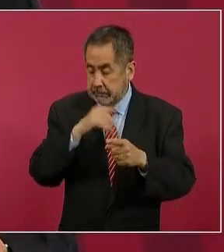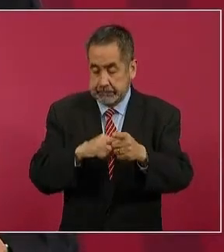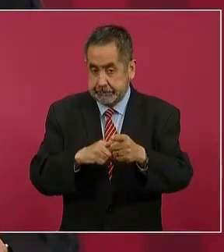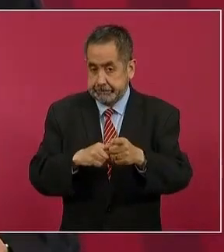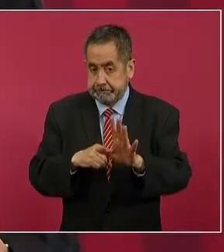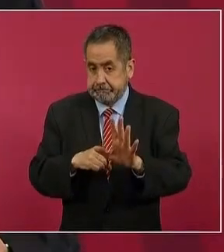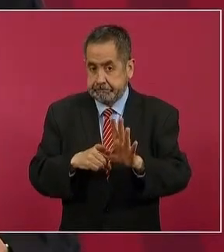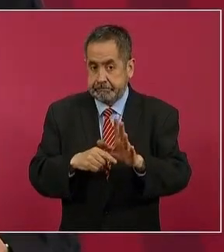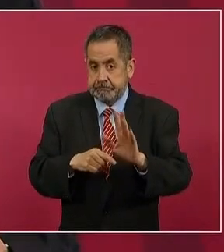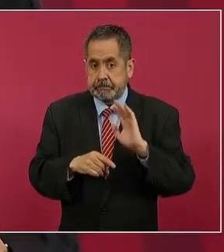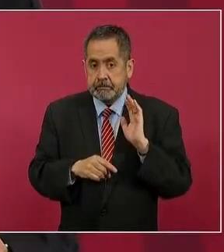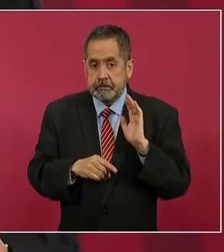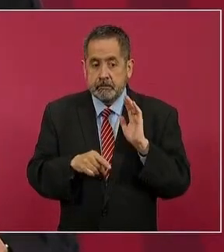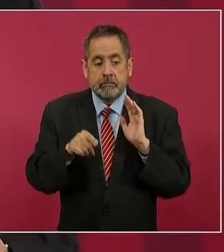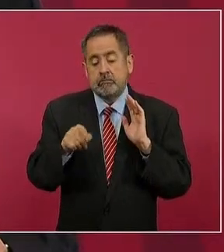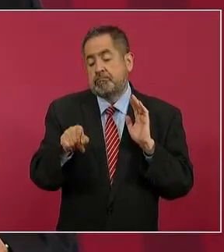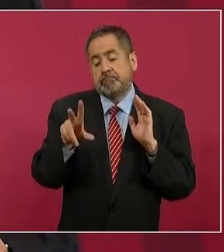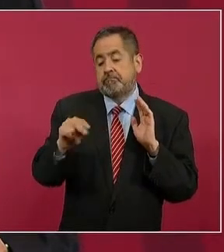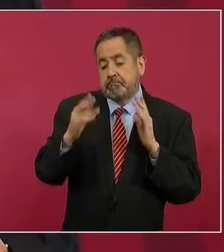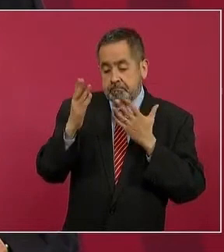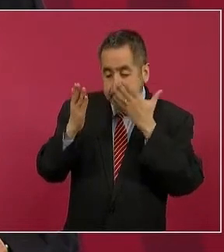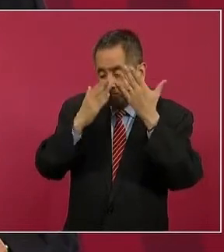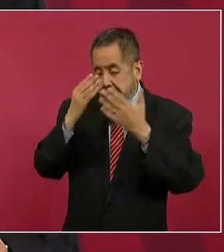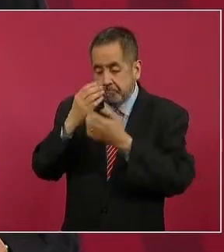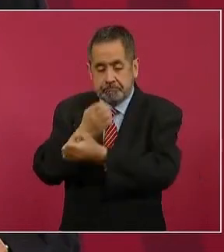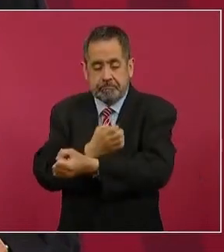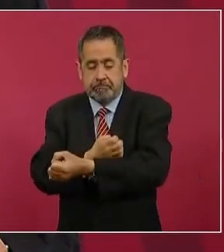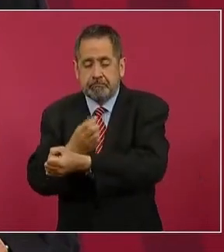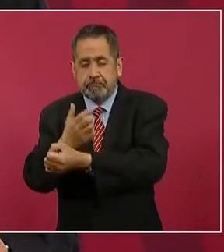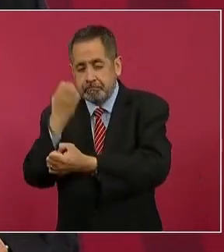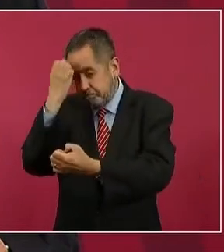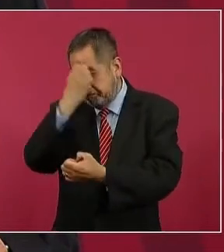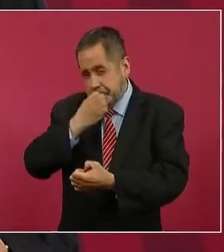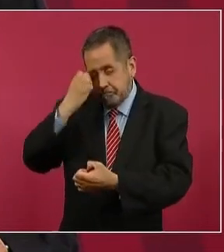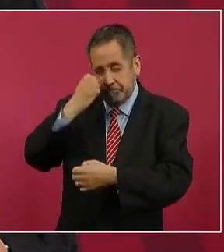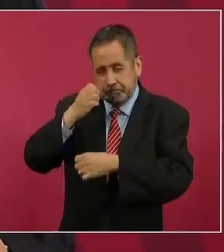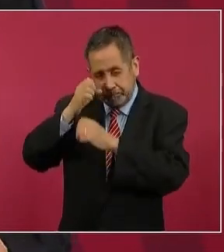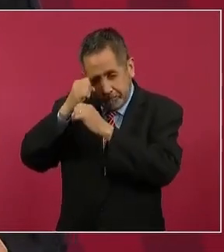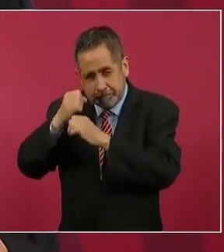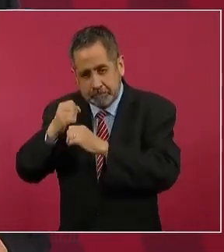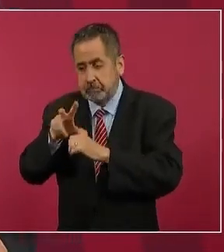no incluye estudios o no incluye, como tú mencionas,